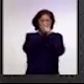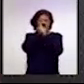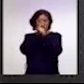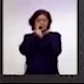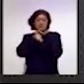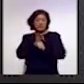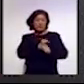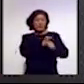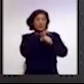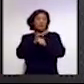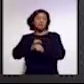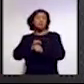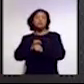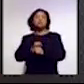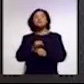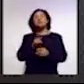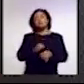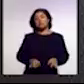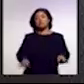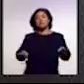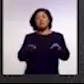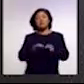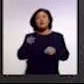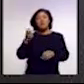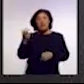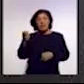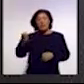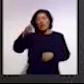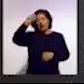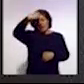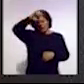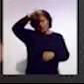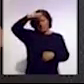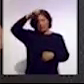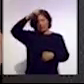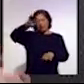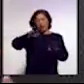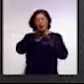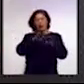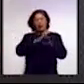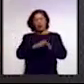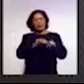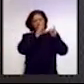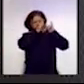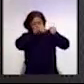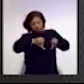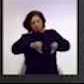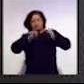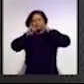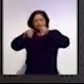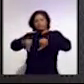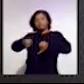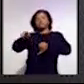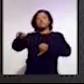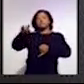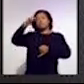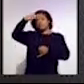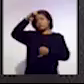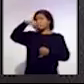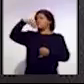importante tienen la experiencia de formación en países extranjeros